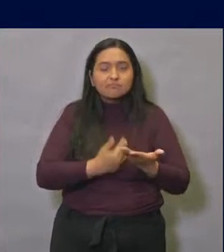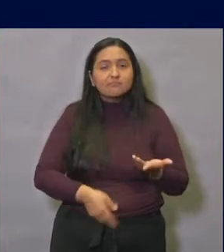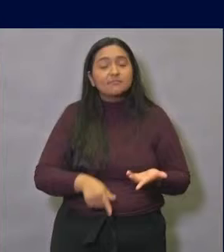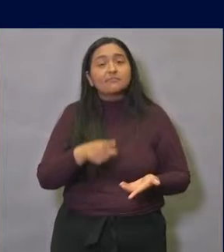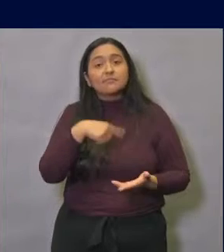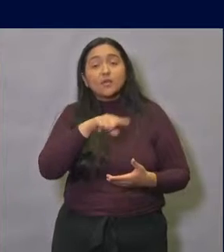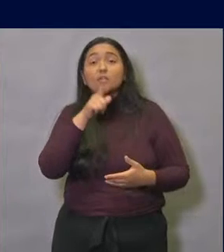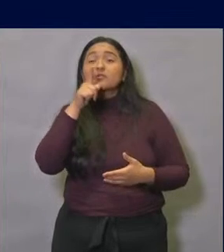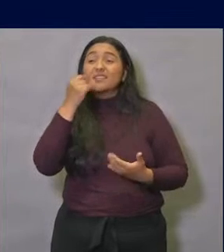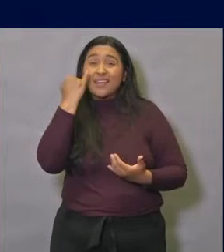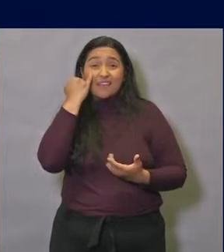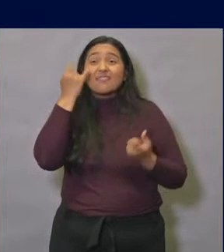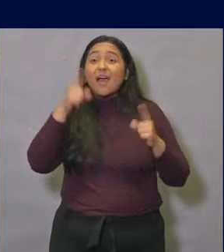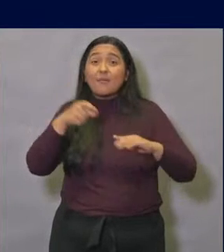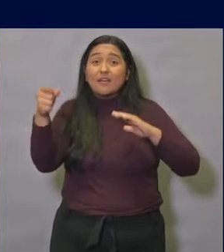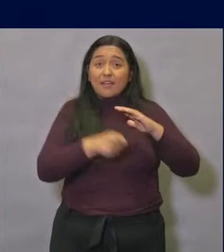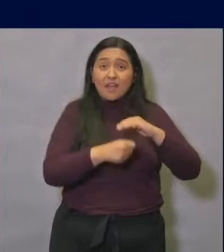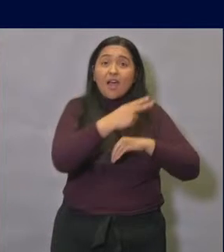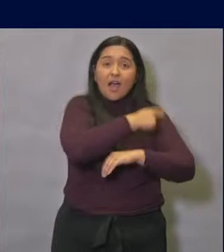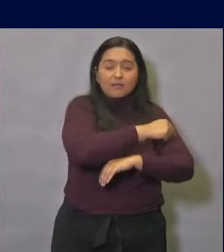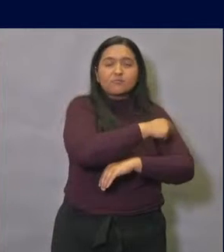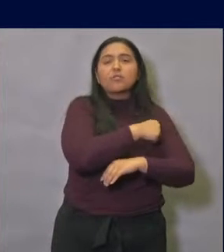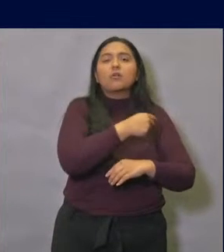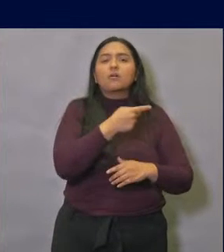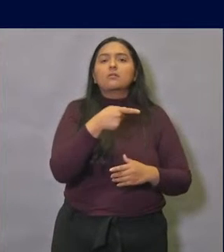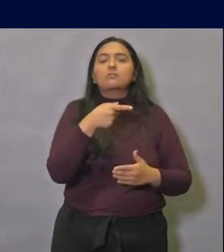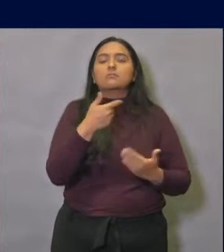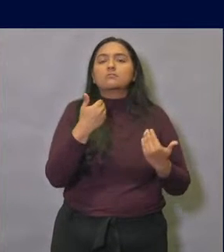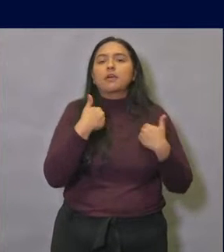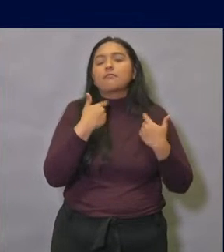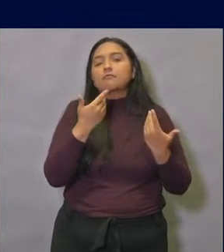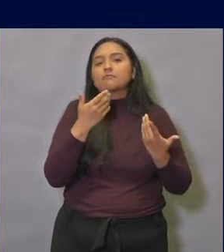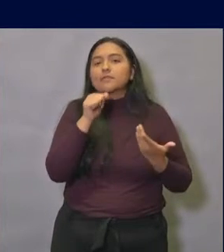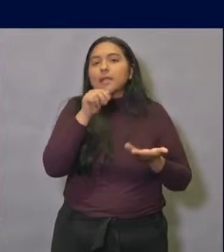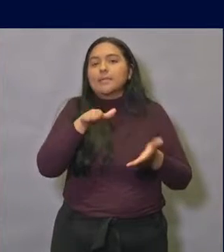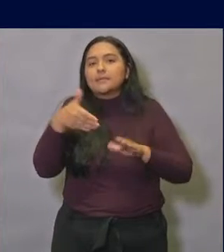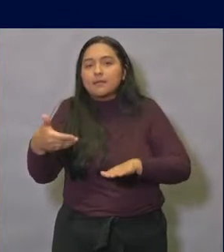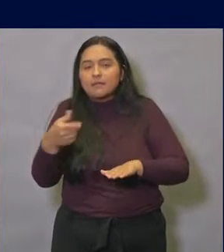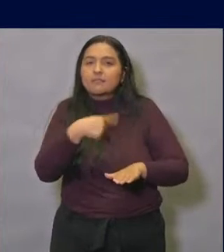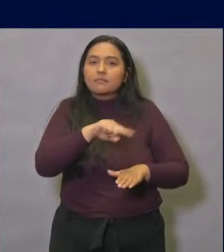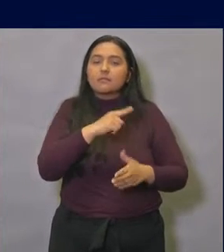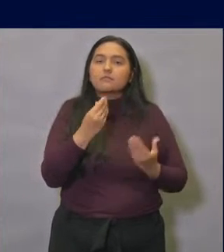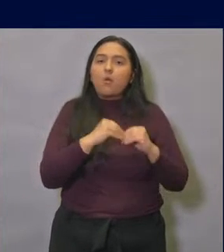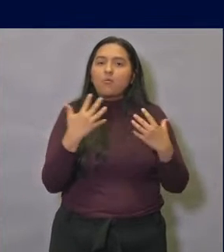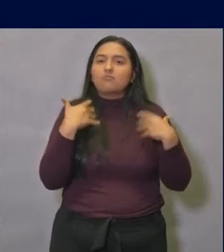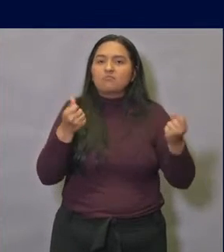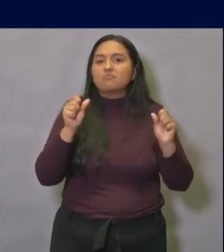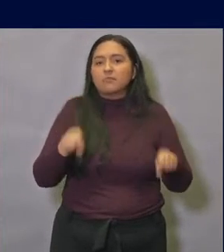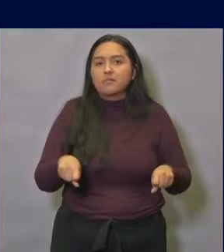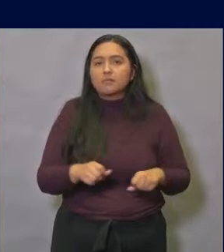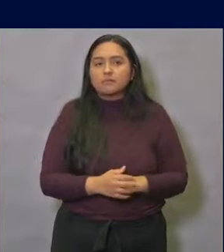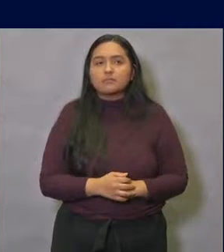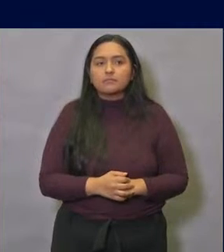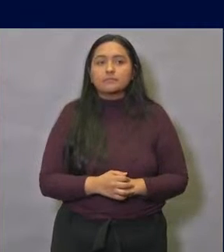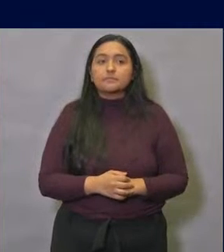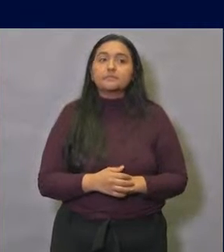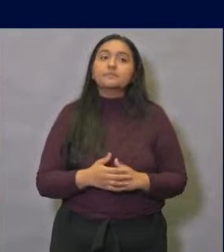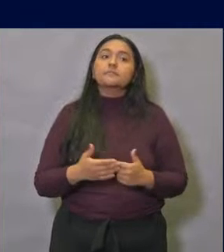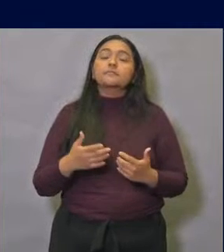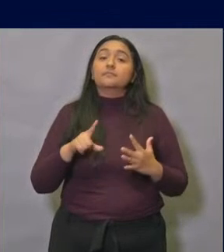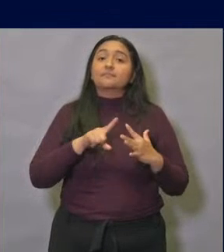mejores resultados. Next slide, please. Al principio de esta